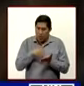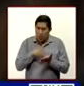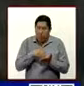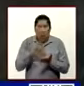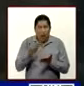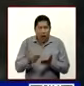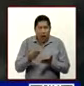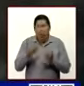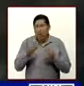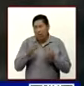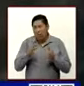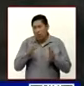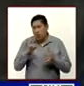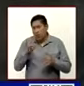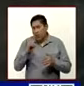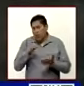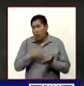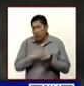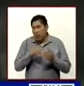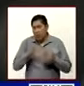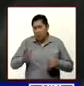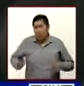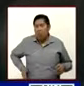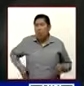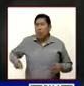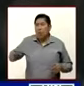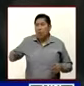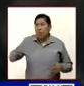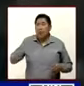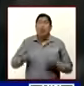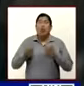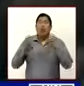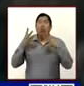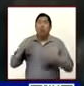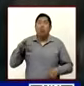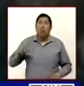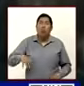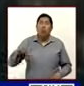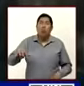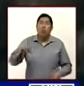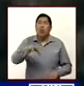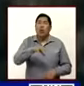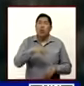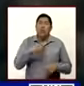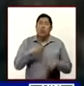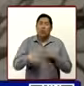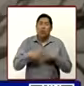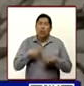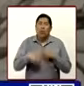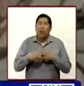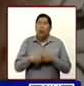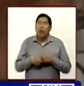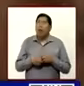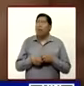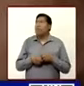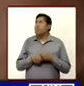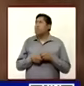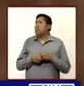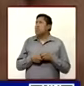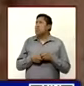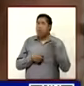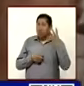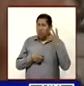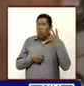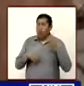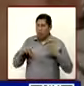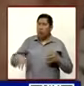que hay una población de 70.000 canes. ¿Cuántas zonas rojas, doctora, hay en nuestra ciudad? Estamos aproximadamente por unas